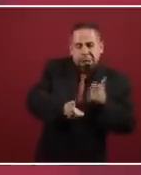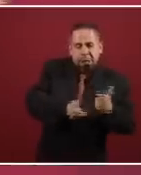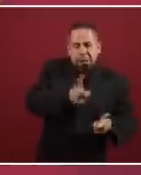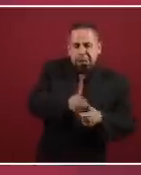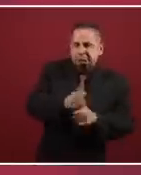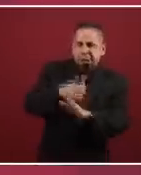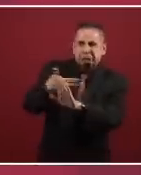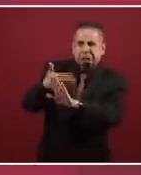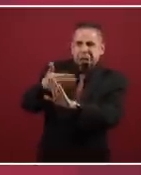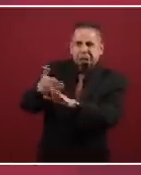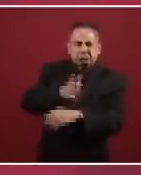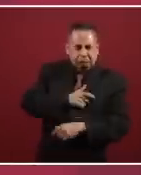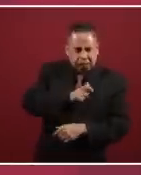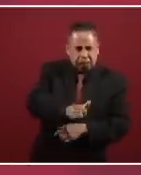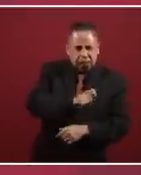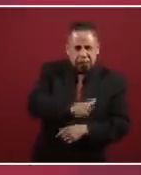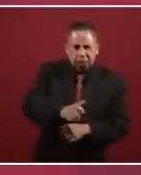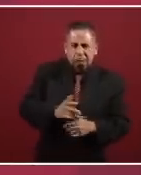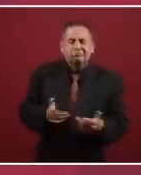esa campaña.